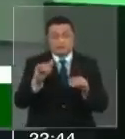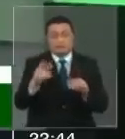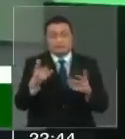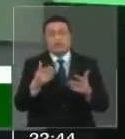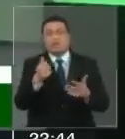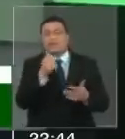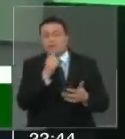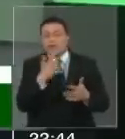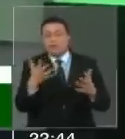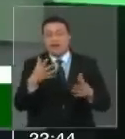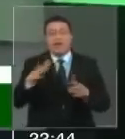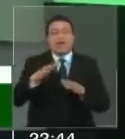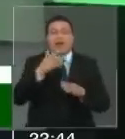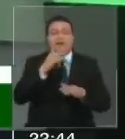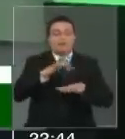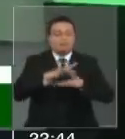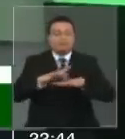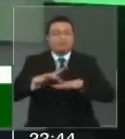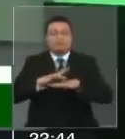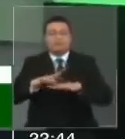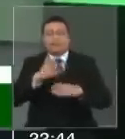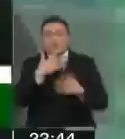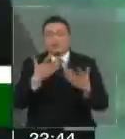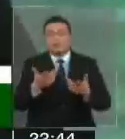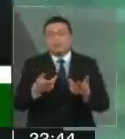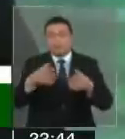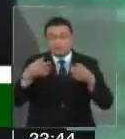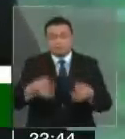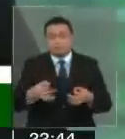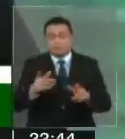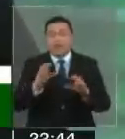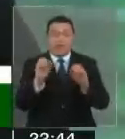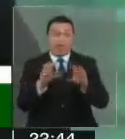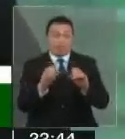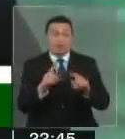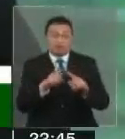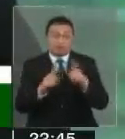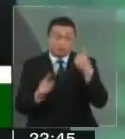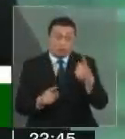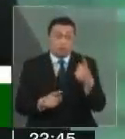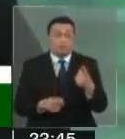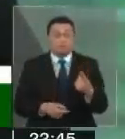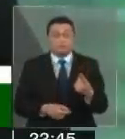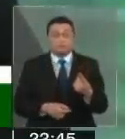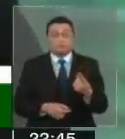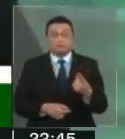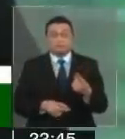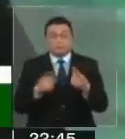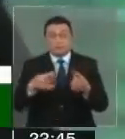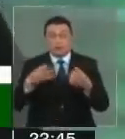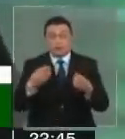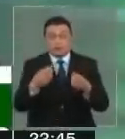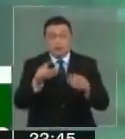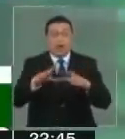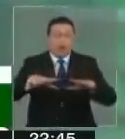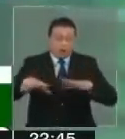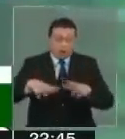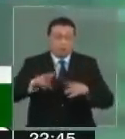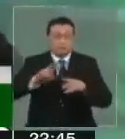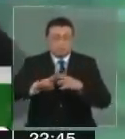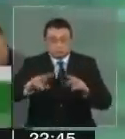están los vacíos más importantes. En lo concreto, en la educación. Si bien se están